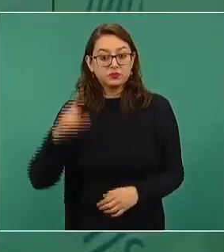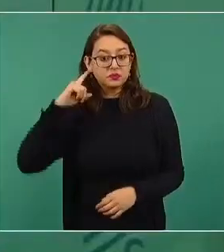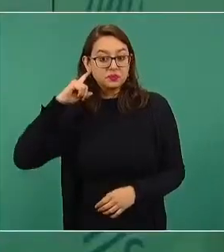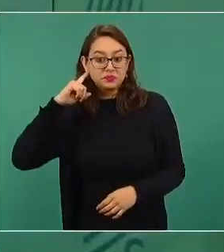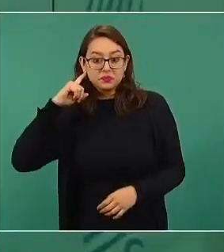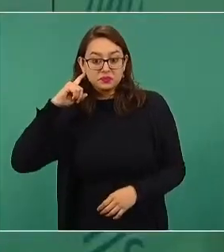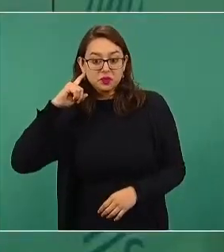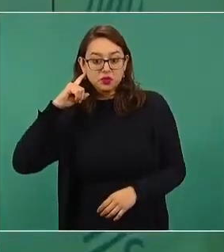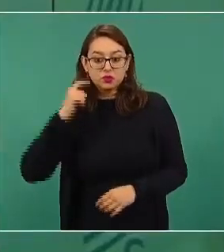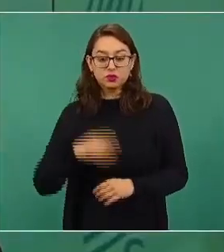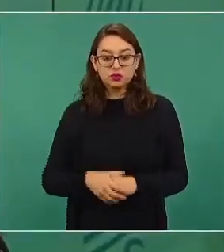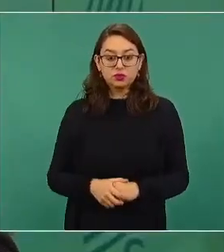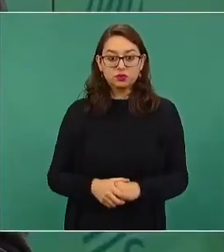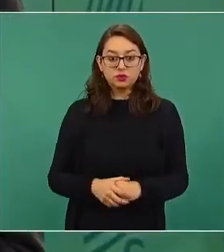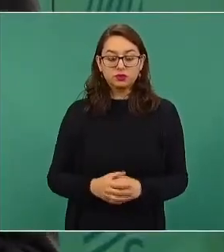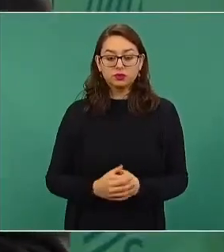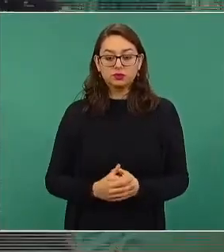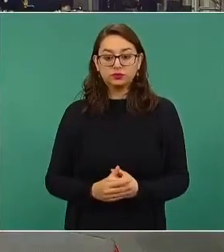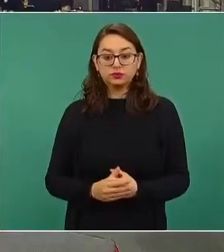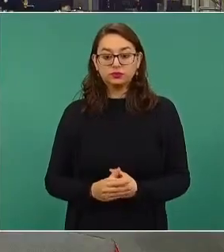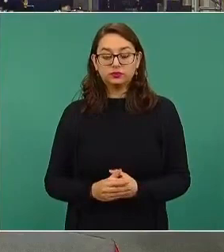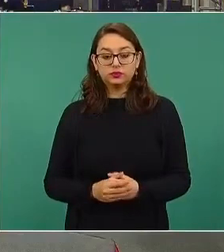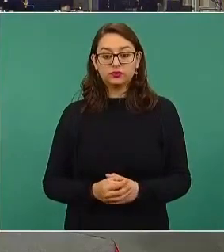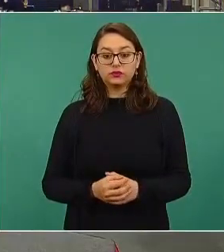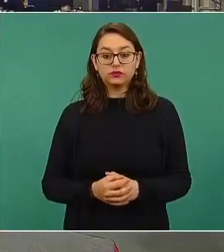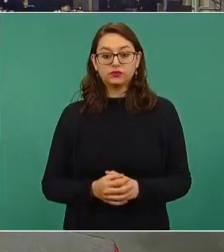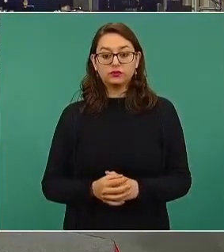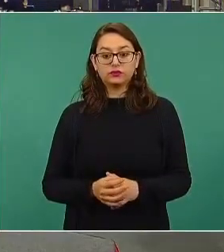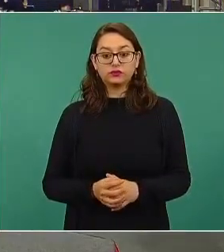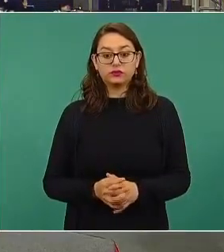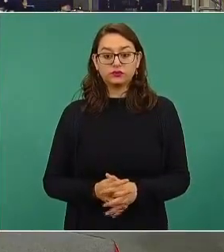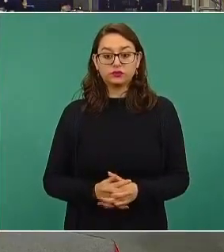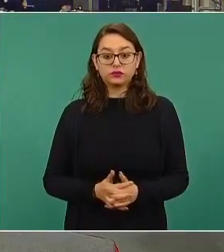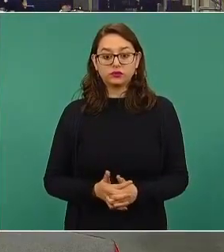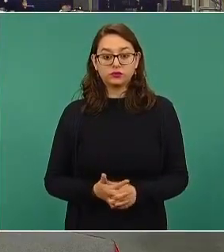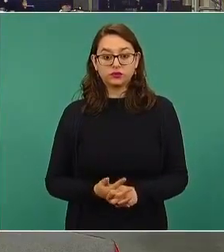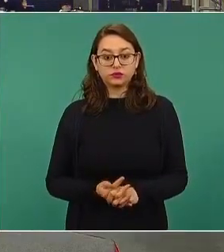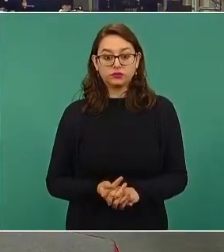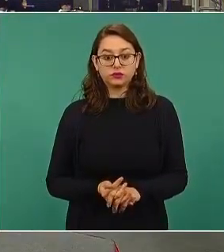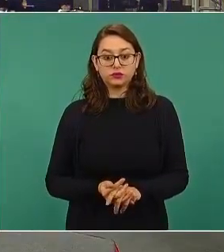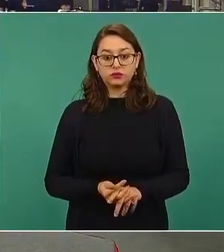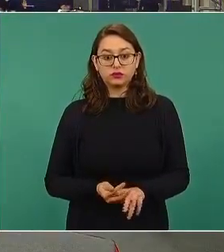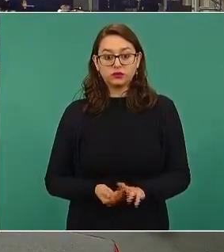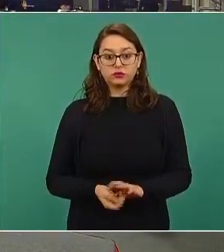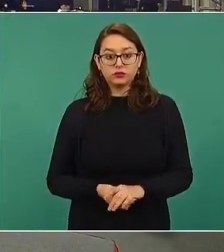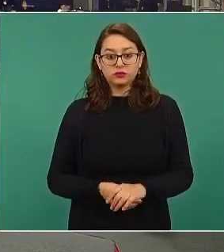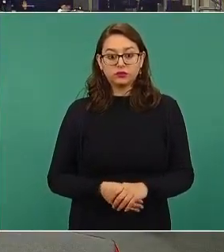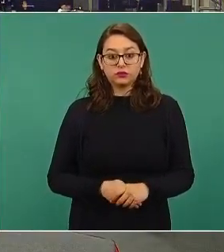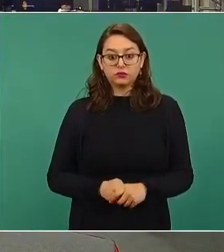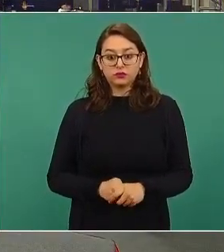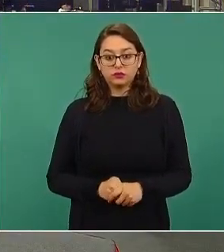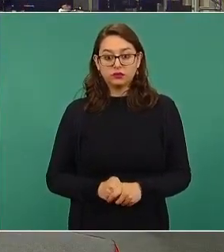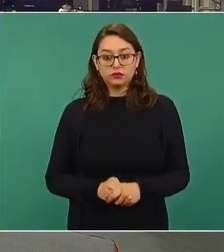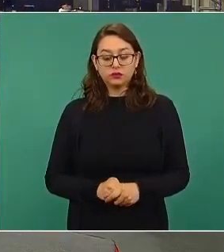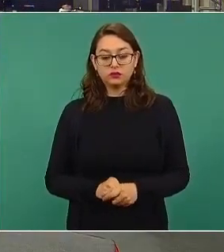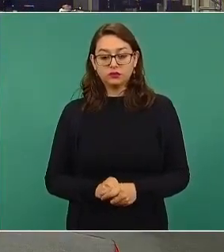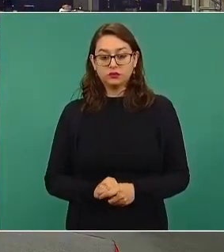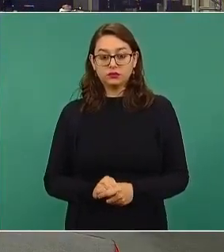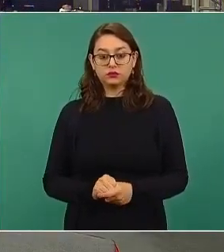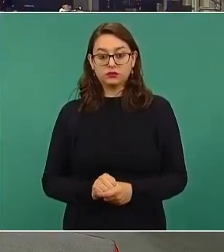Sí. Iniciativa Migrante, presidente. Muy bien, a ver. Buenos días,